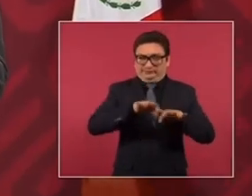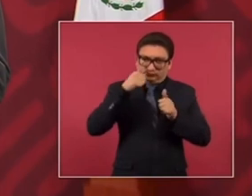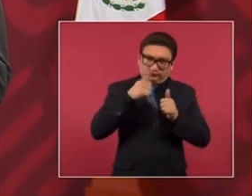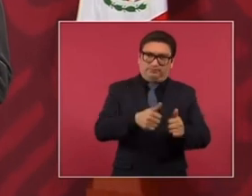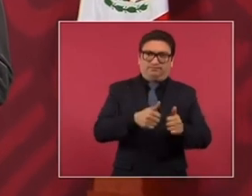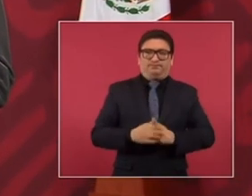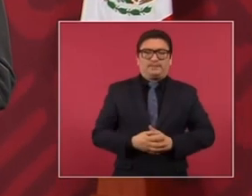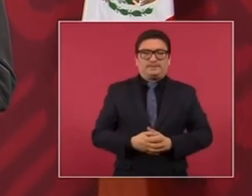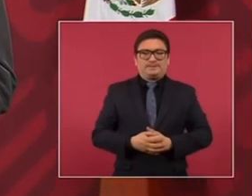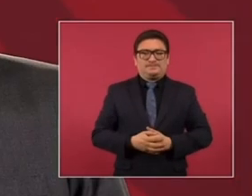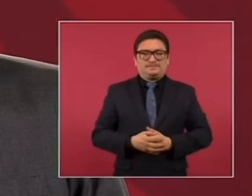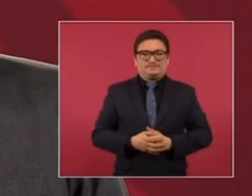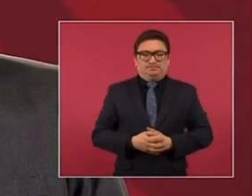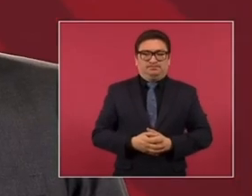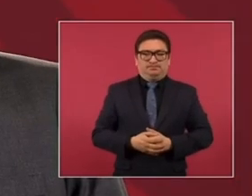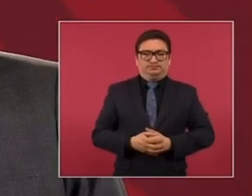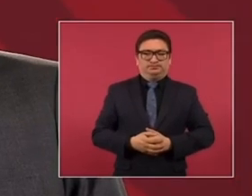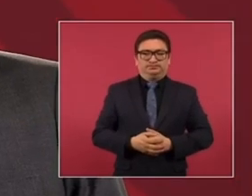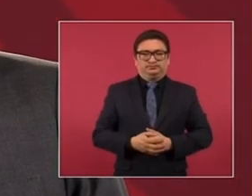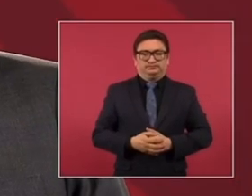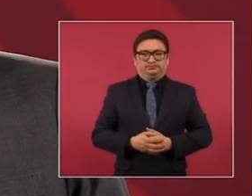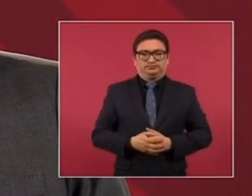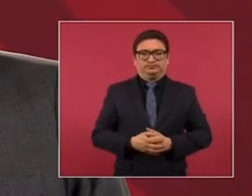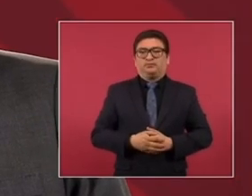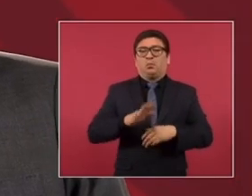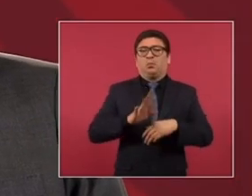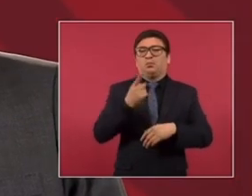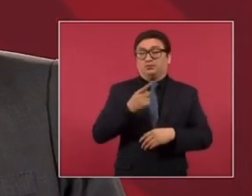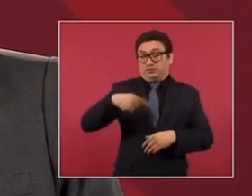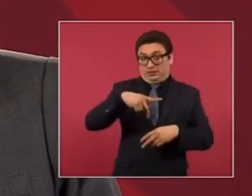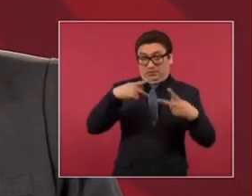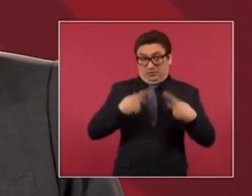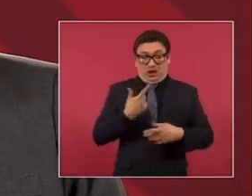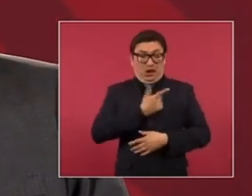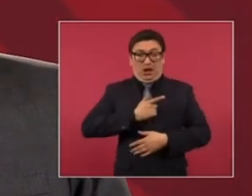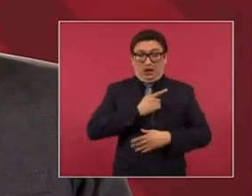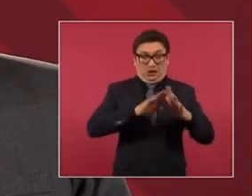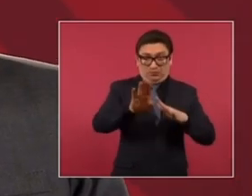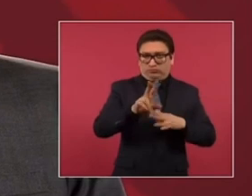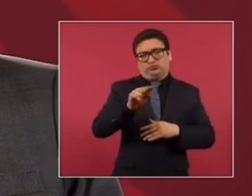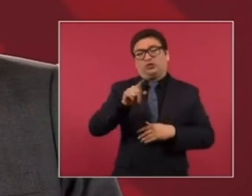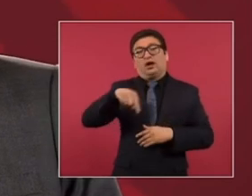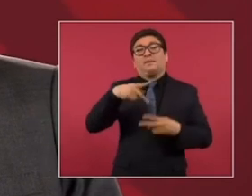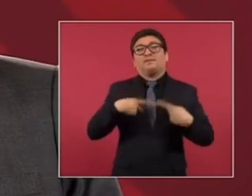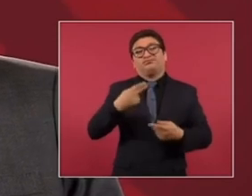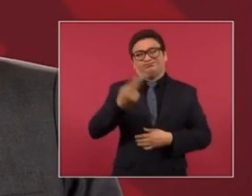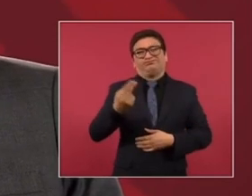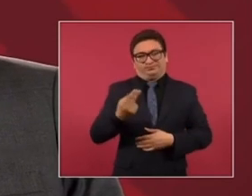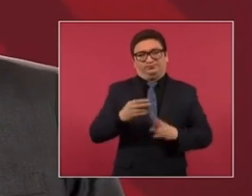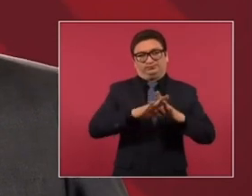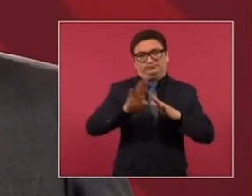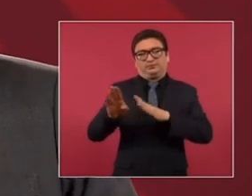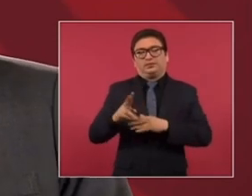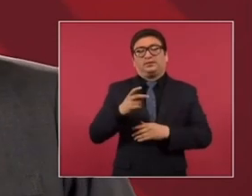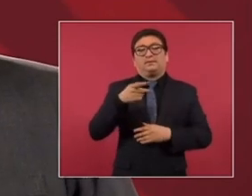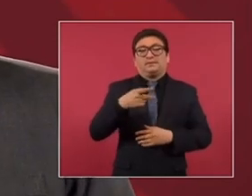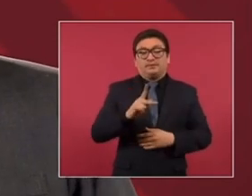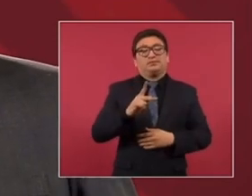migración, que no se da por gusto, sino por necesidad. Sin embargo, no ha